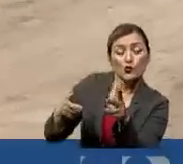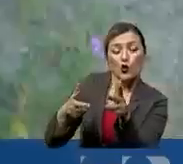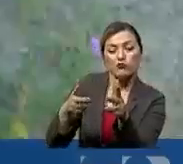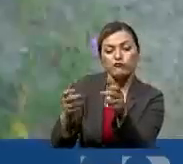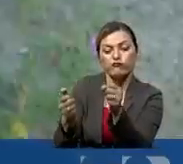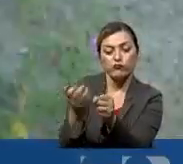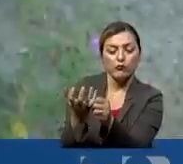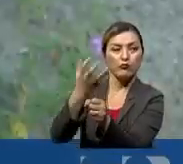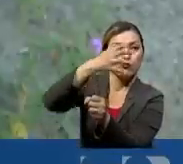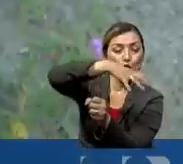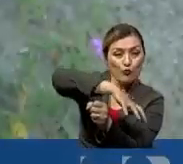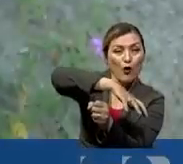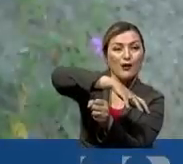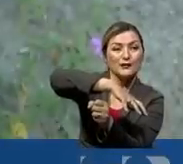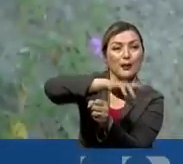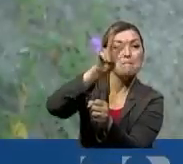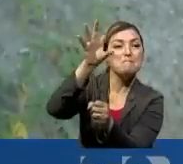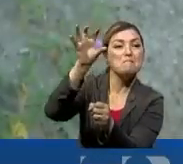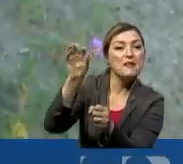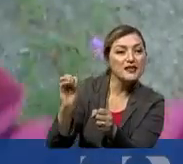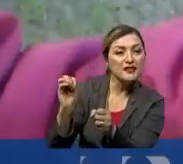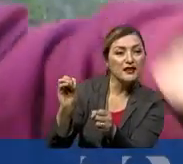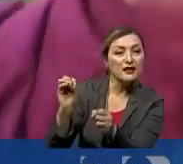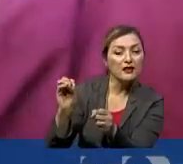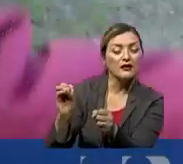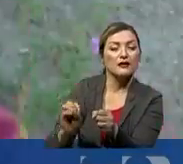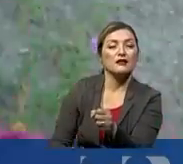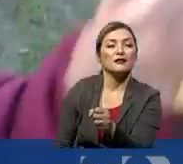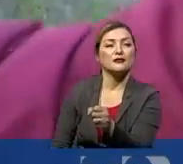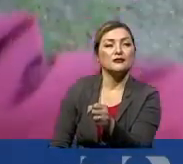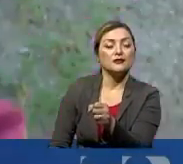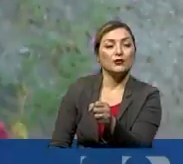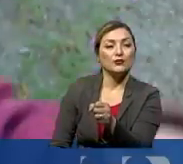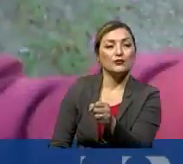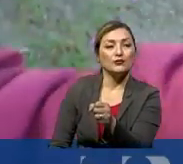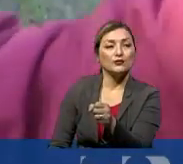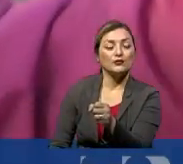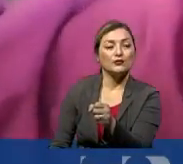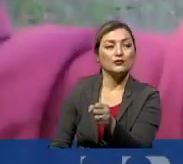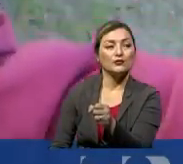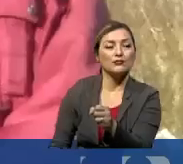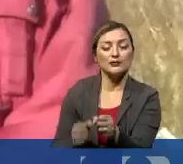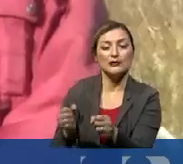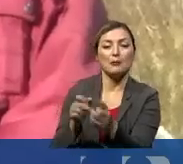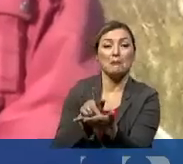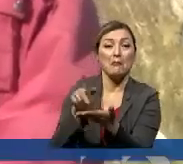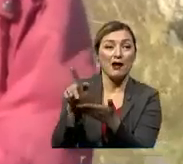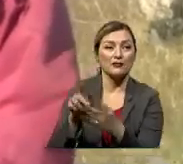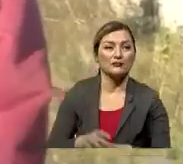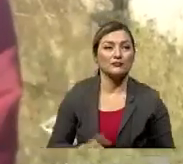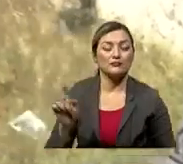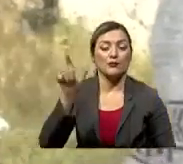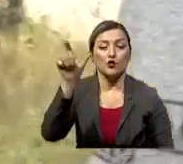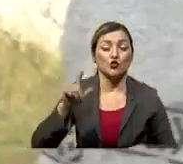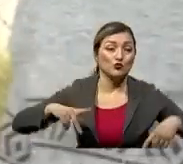basura. Yo he visto hasta 20. Y eso que a cada rato están bota y bota, sé que cobran. Carlos Mantilla, uno